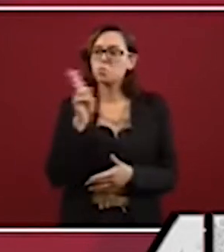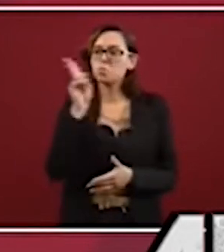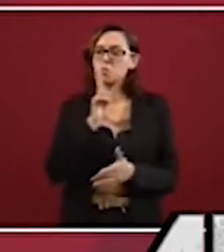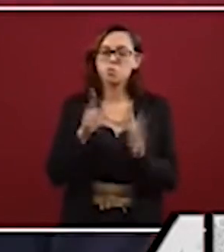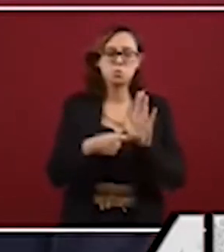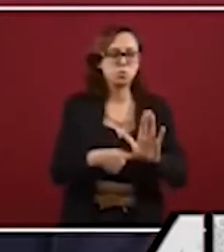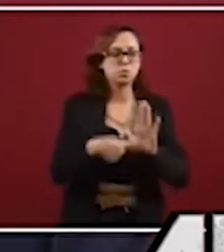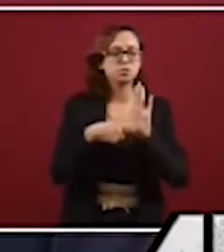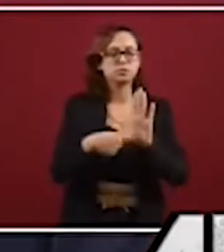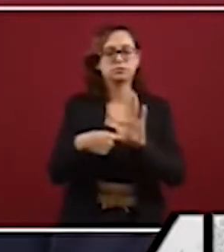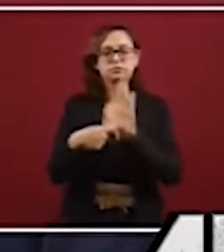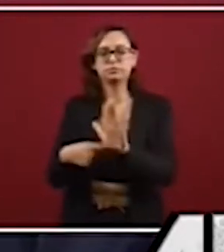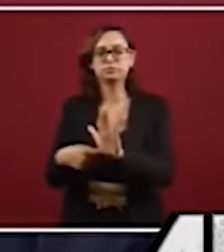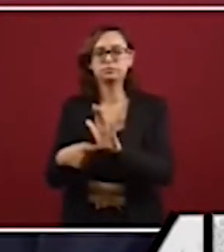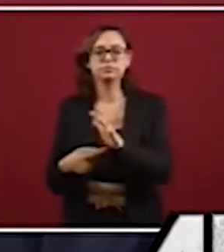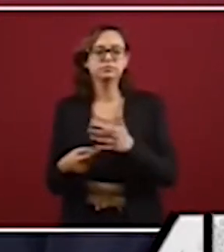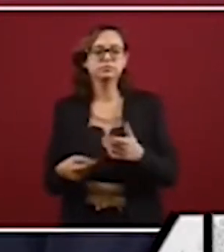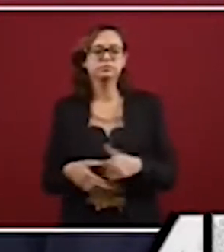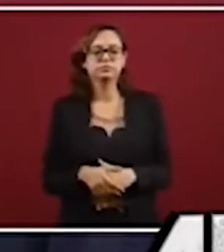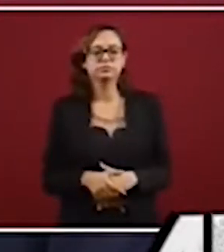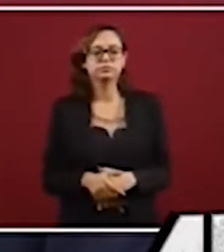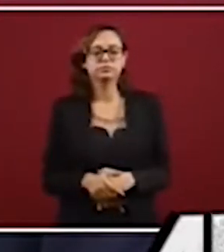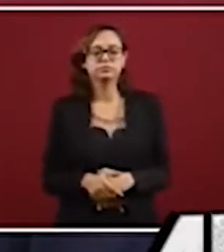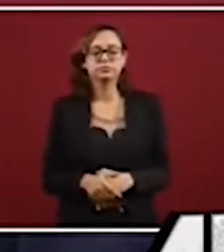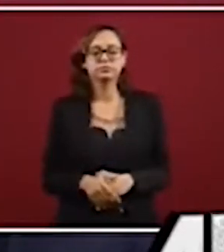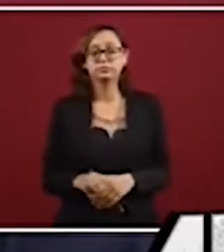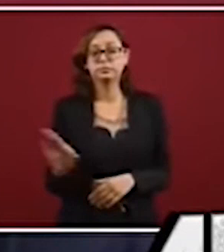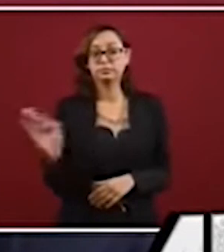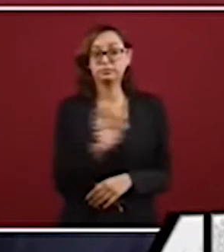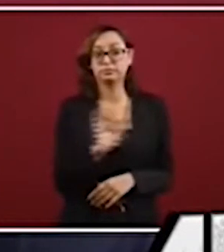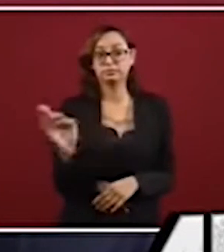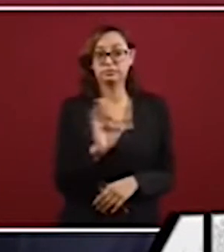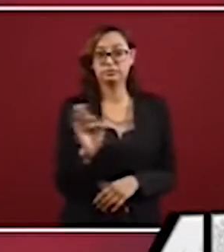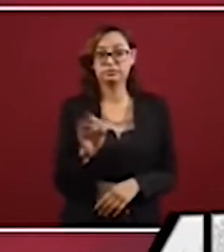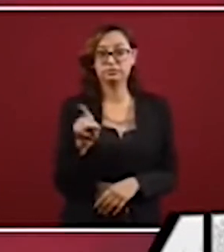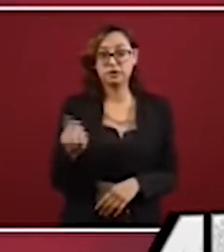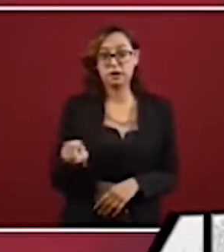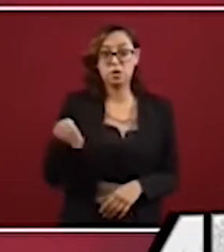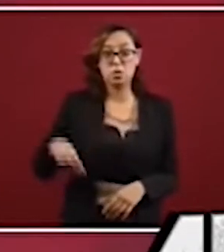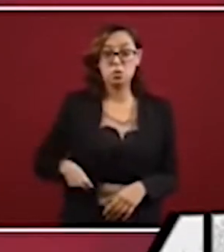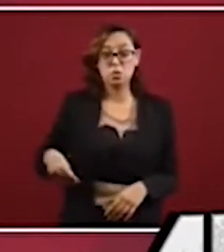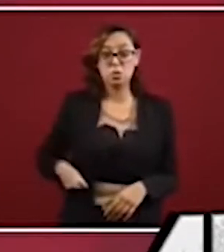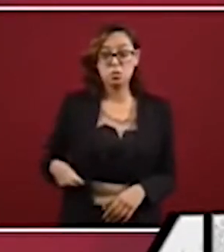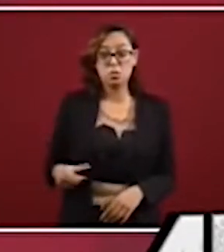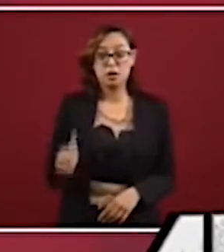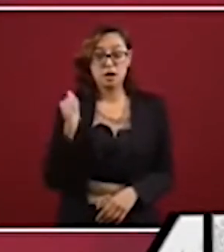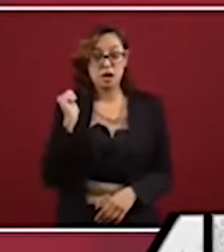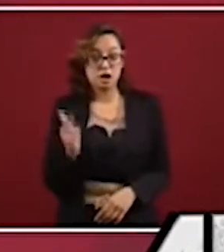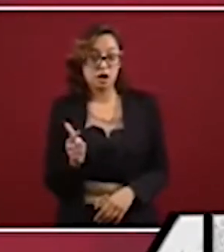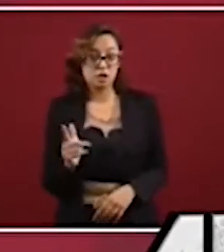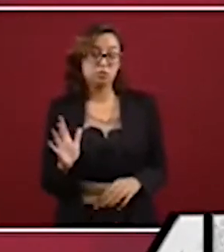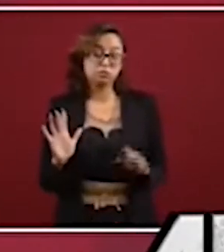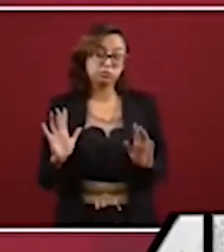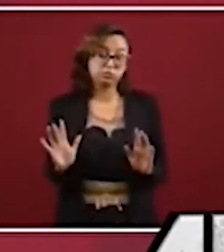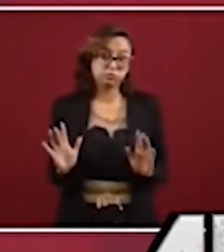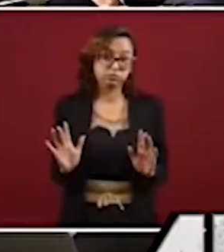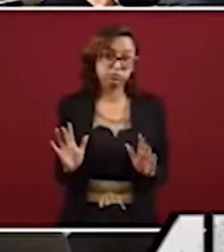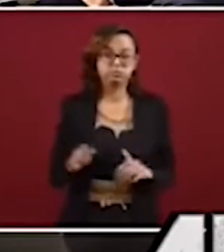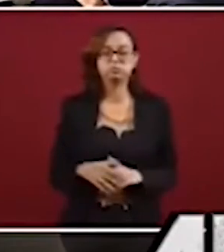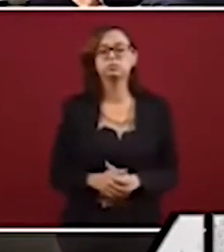existan, en el caso de que él sea responsable de algún delito.